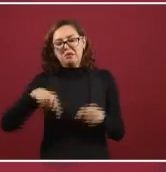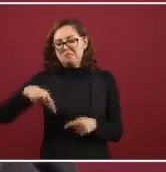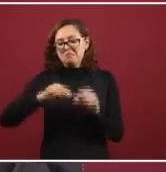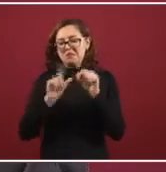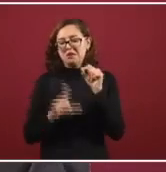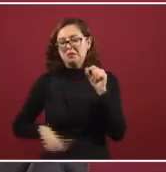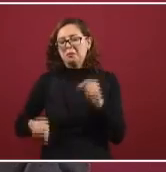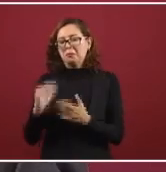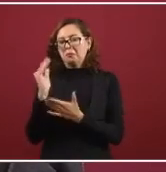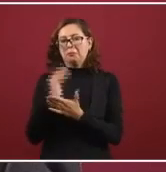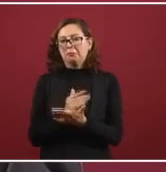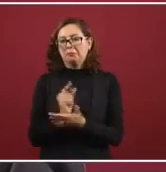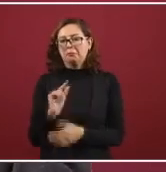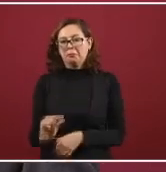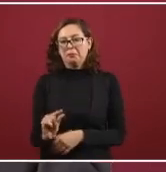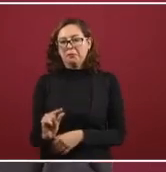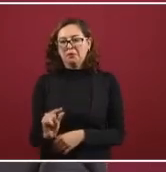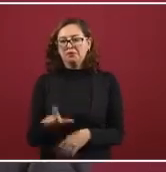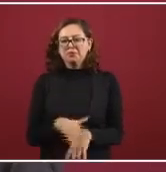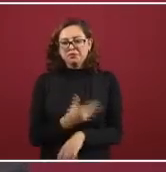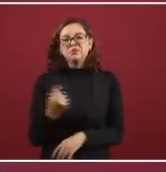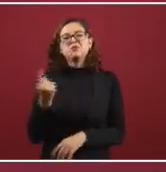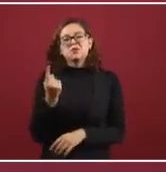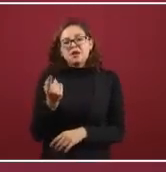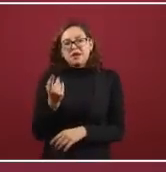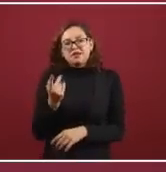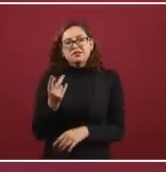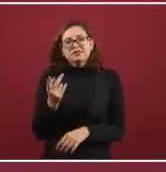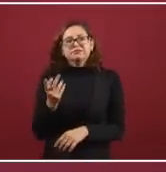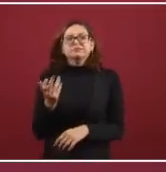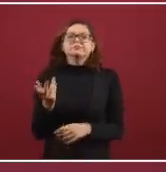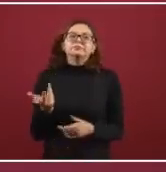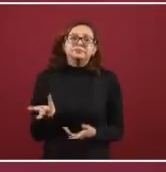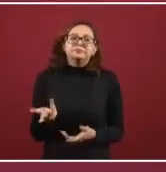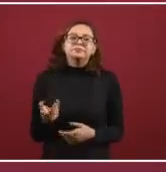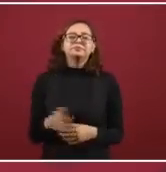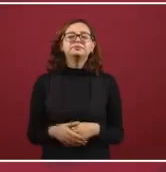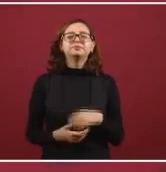¿Y por qué decimos eso? ¿O por qué pensamos eso? Porque